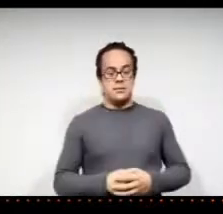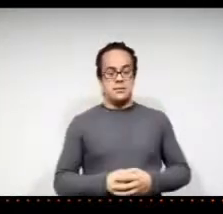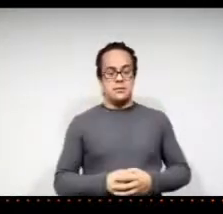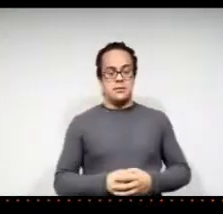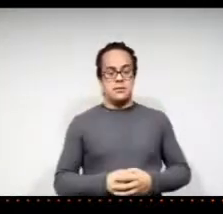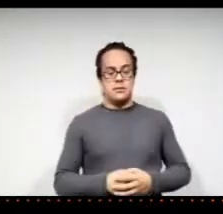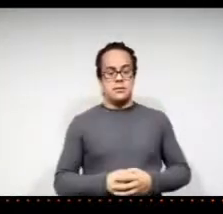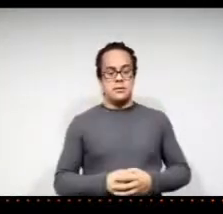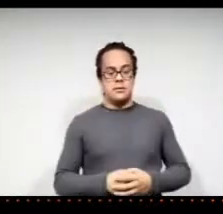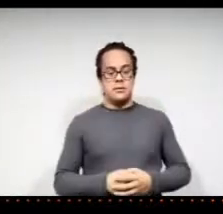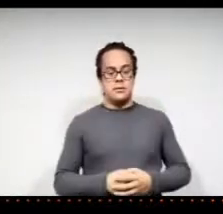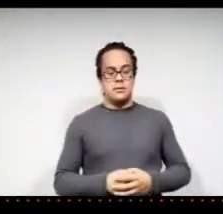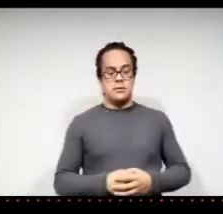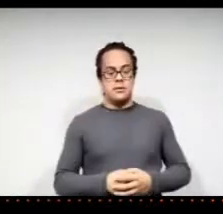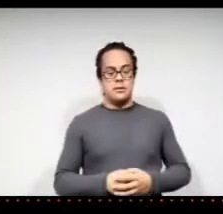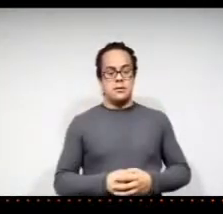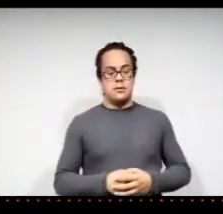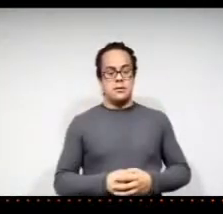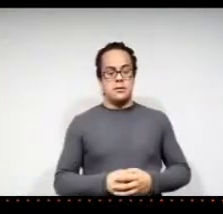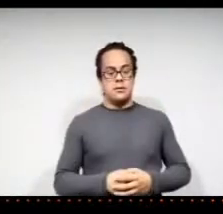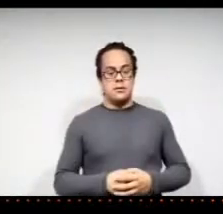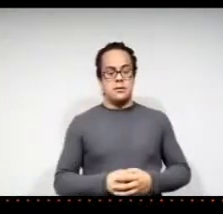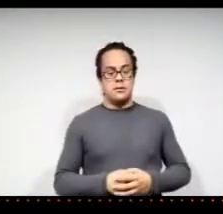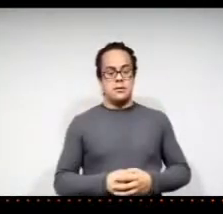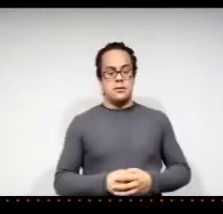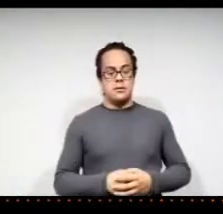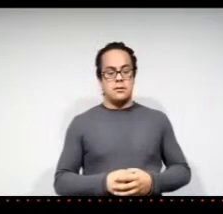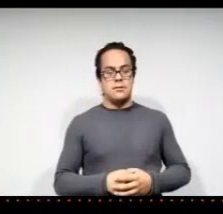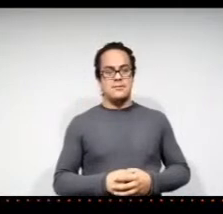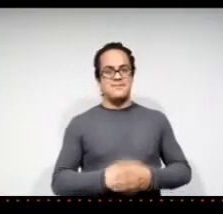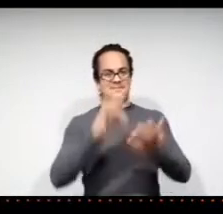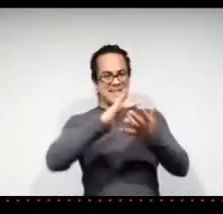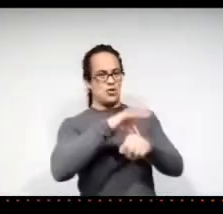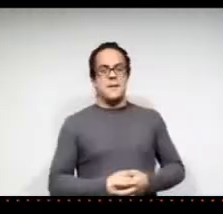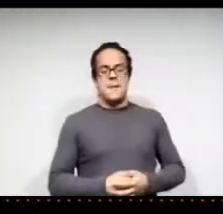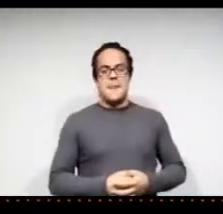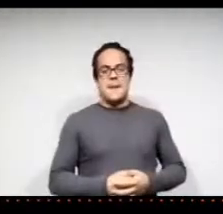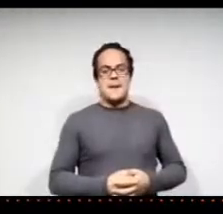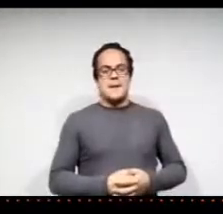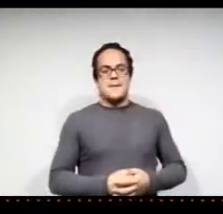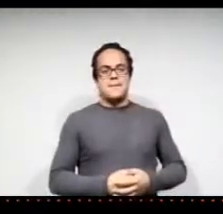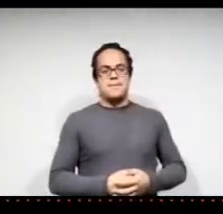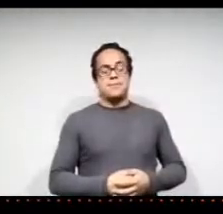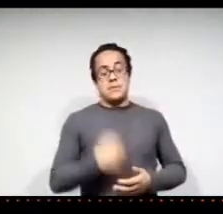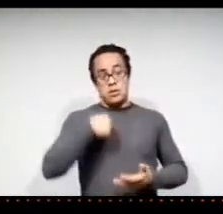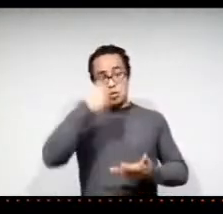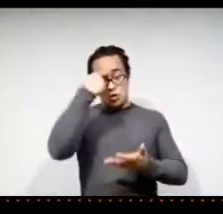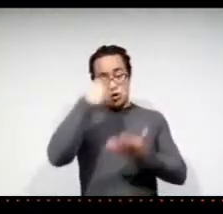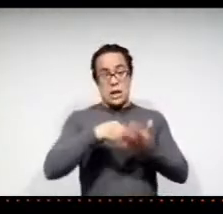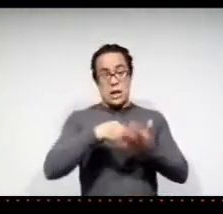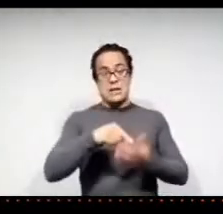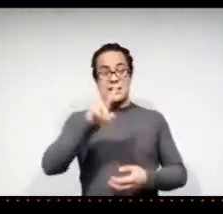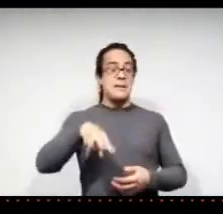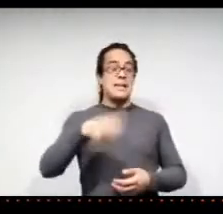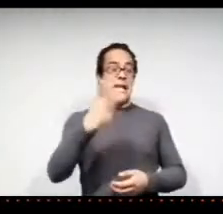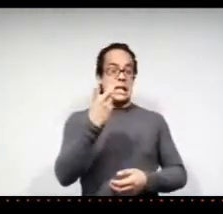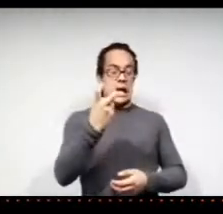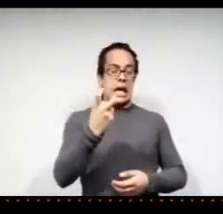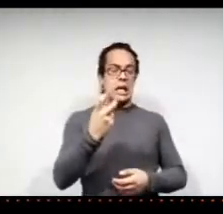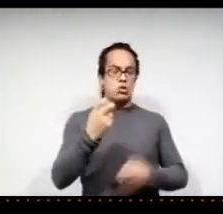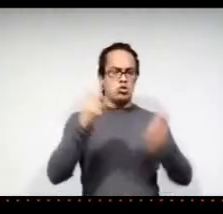Muchas gracias, doctora Galindo. Sí, creo que una de las lecciones que nos deja la pandemia